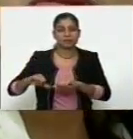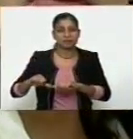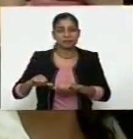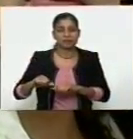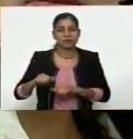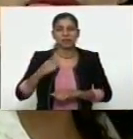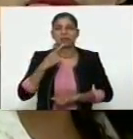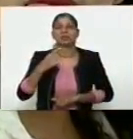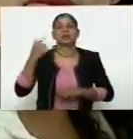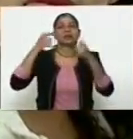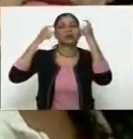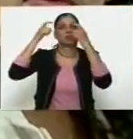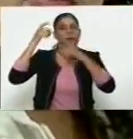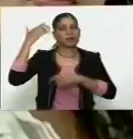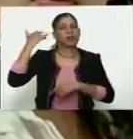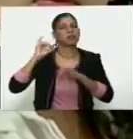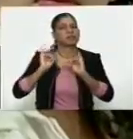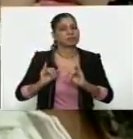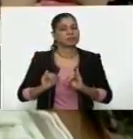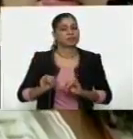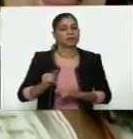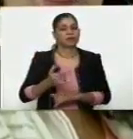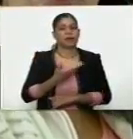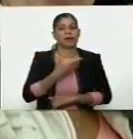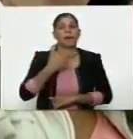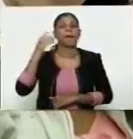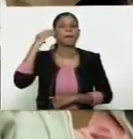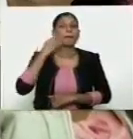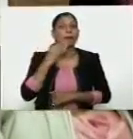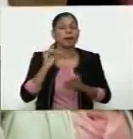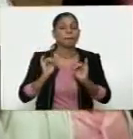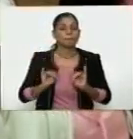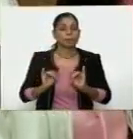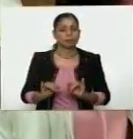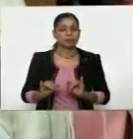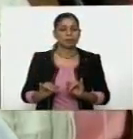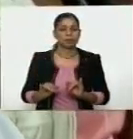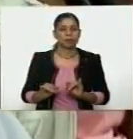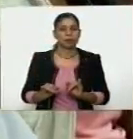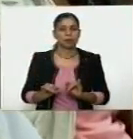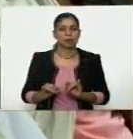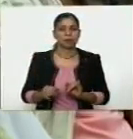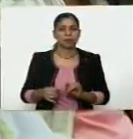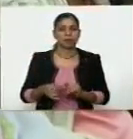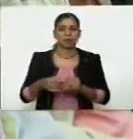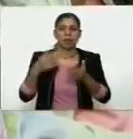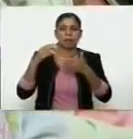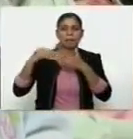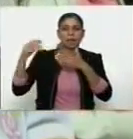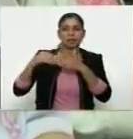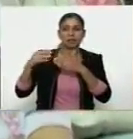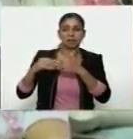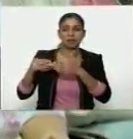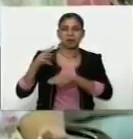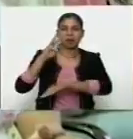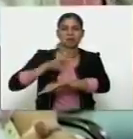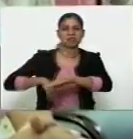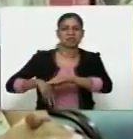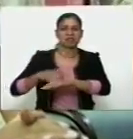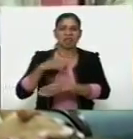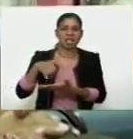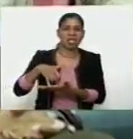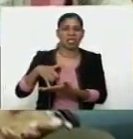el comandante Chávez una vez y lo ratificó el comandante Fidel. Es un tigre de papel y está cayendo.